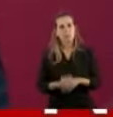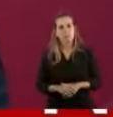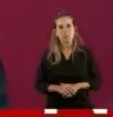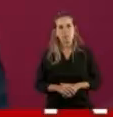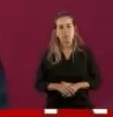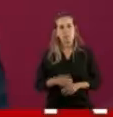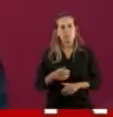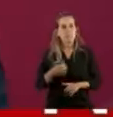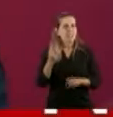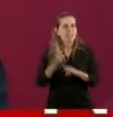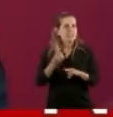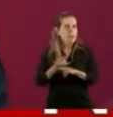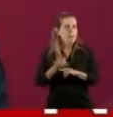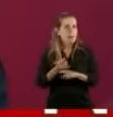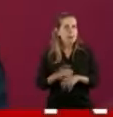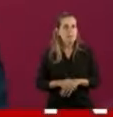había permanentemente